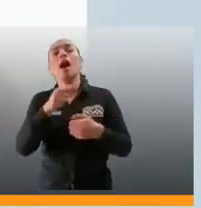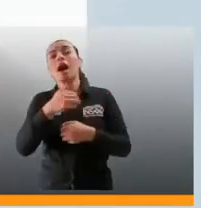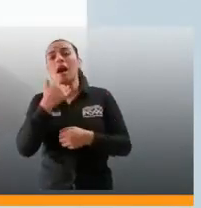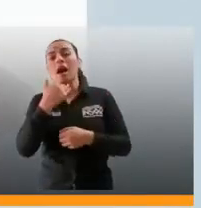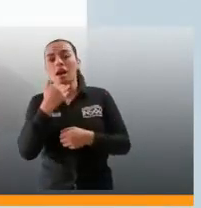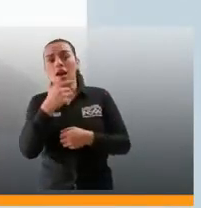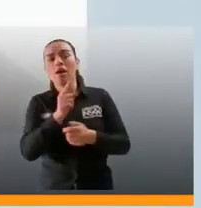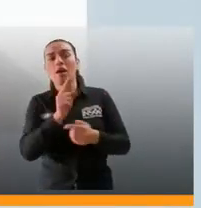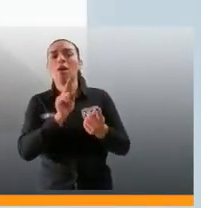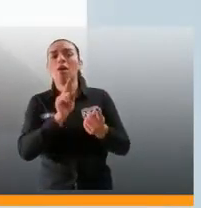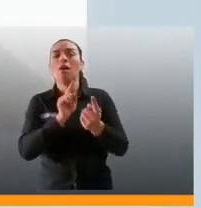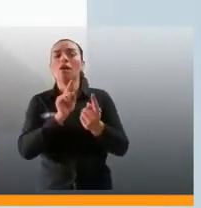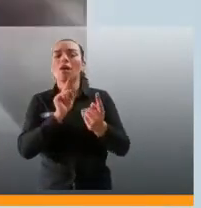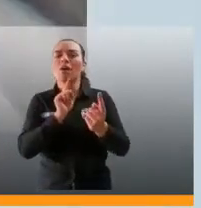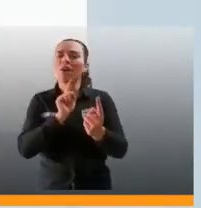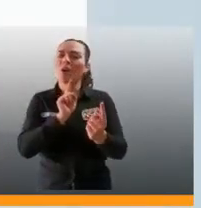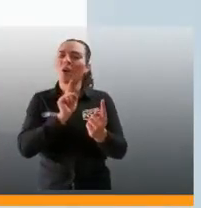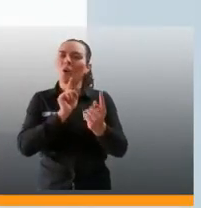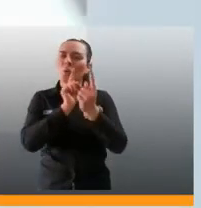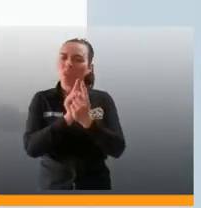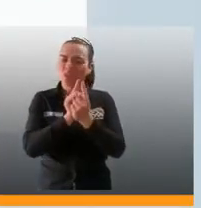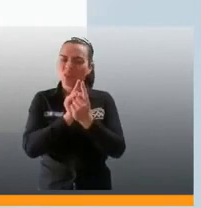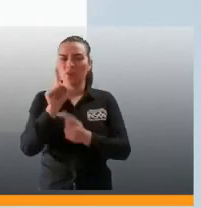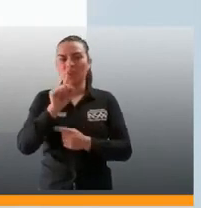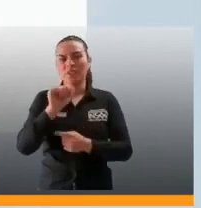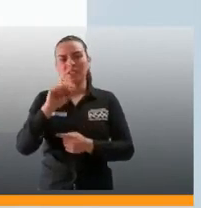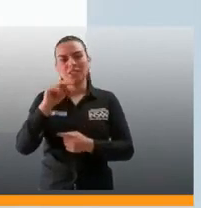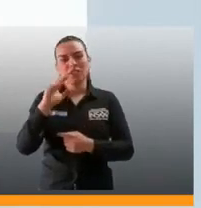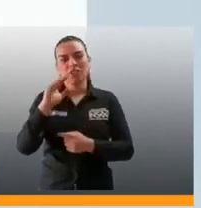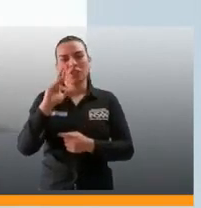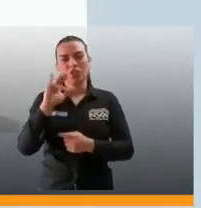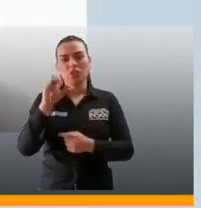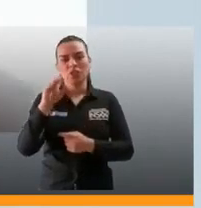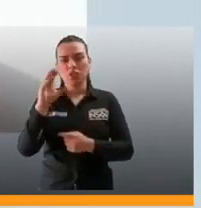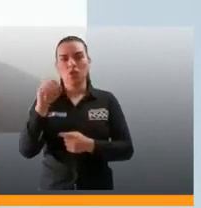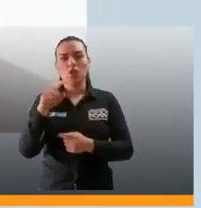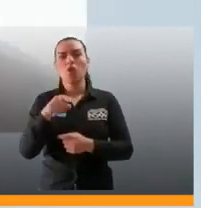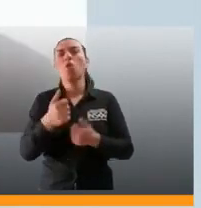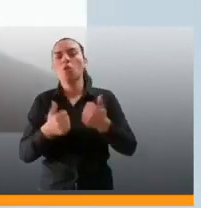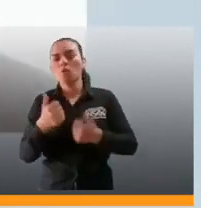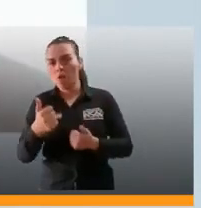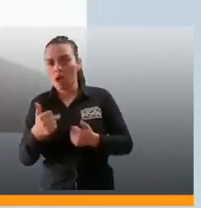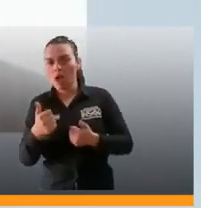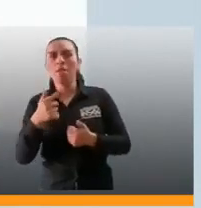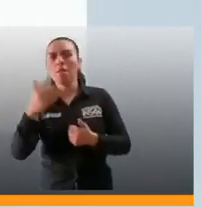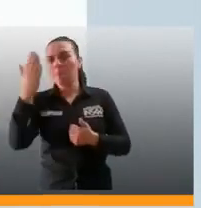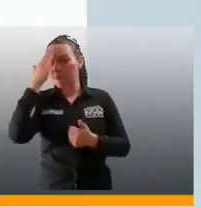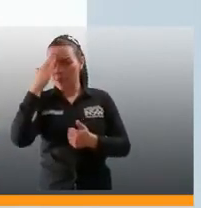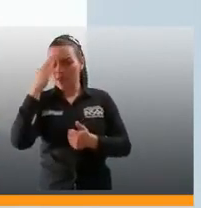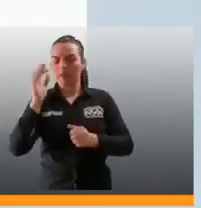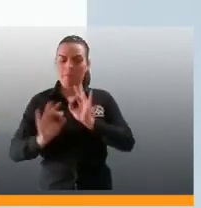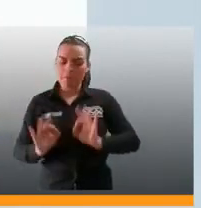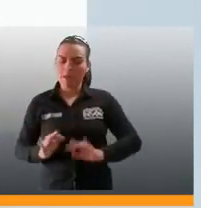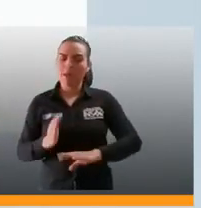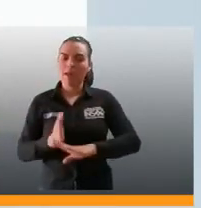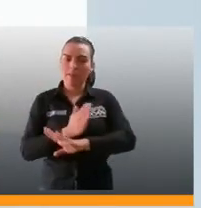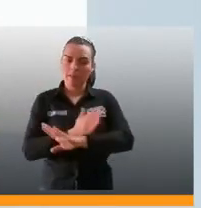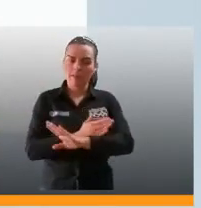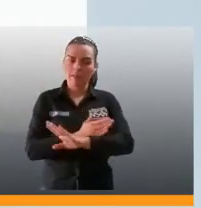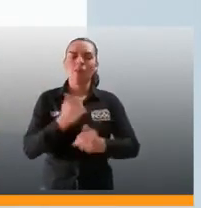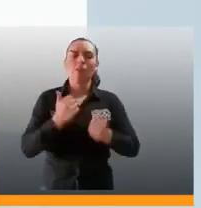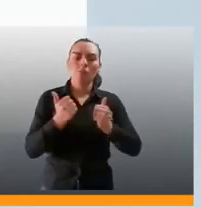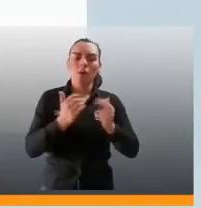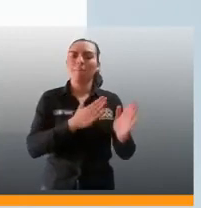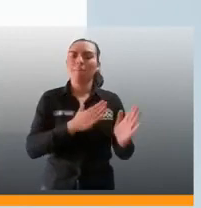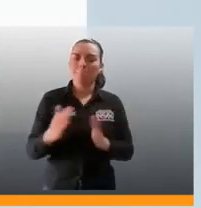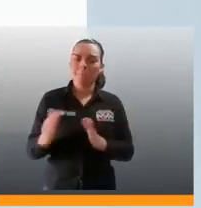pasar en ese encuentro sincrónico, cómo debemos estar preparados para ello, dejar muy bien en esa planeación cuáles van a ser los